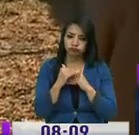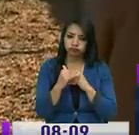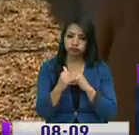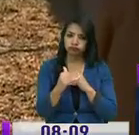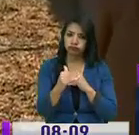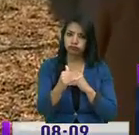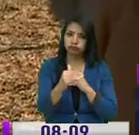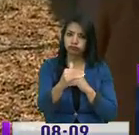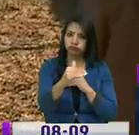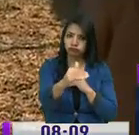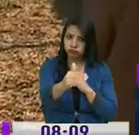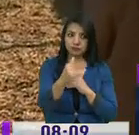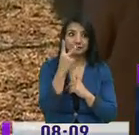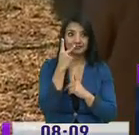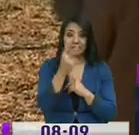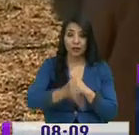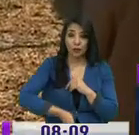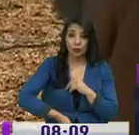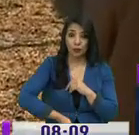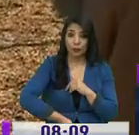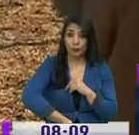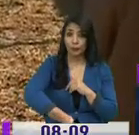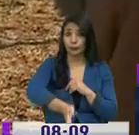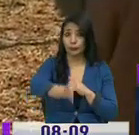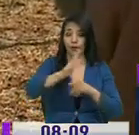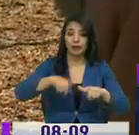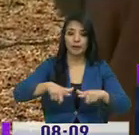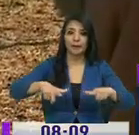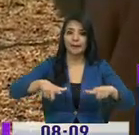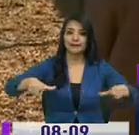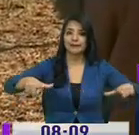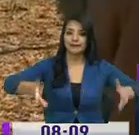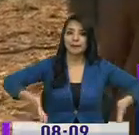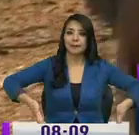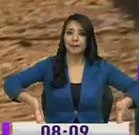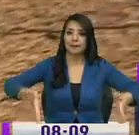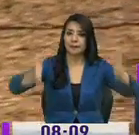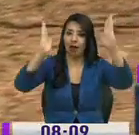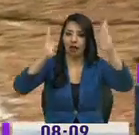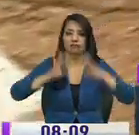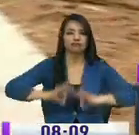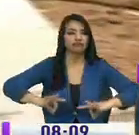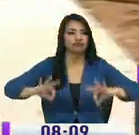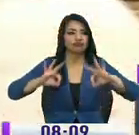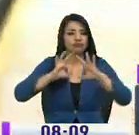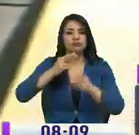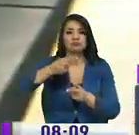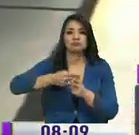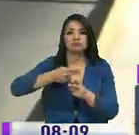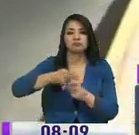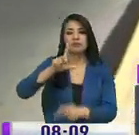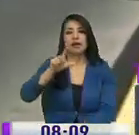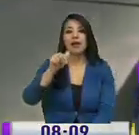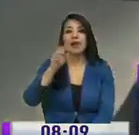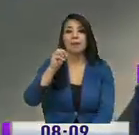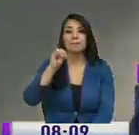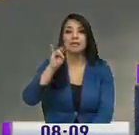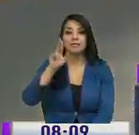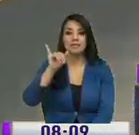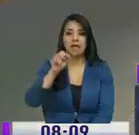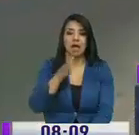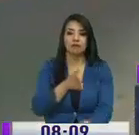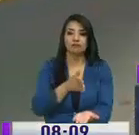conjuntos para, como usted ve, ampliar esta vía que es importantísima, se llama Alfonso La Miña, es de